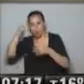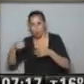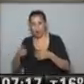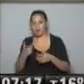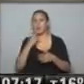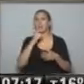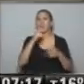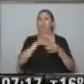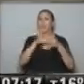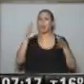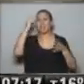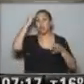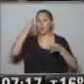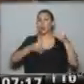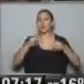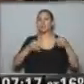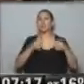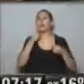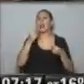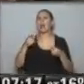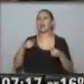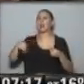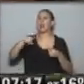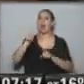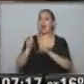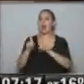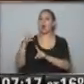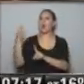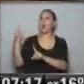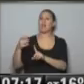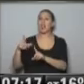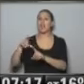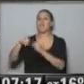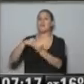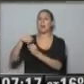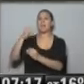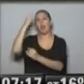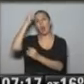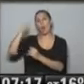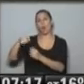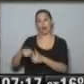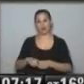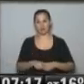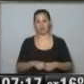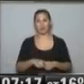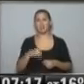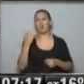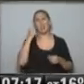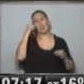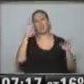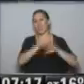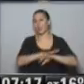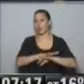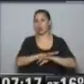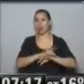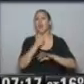la democratización de la justicia combate los privilegios de la familia judicial. Me parece que hay una visión equivocada de